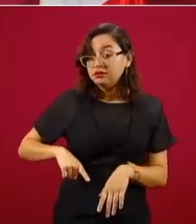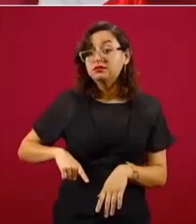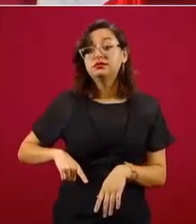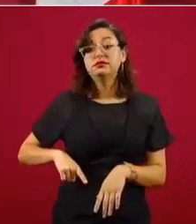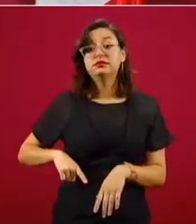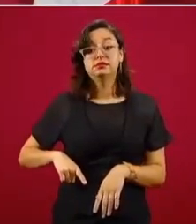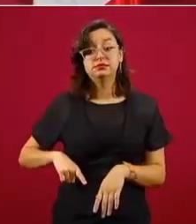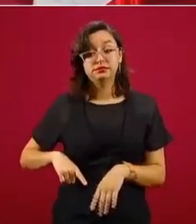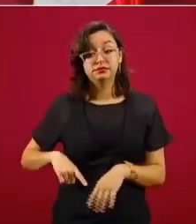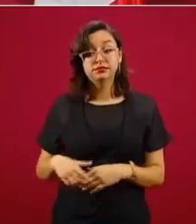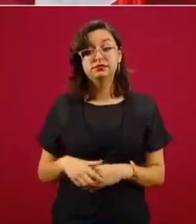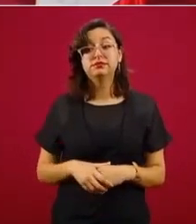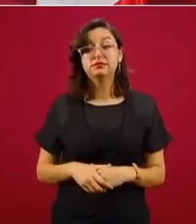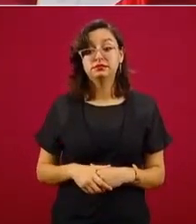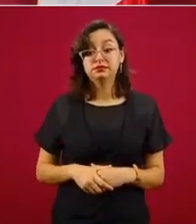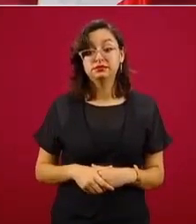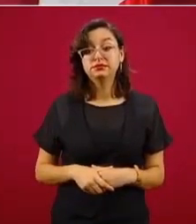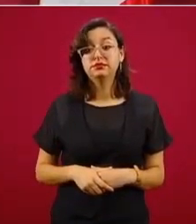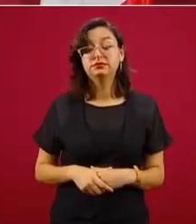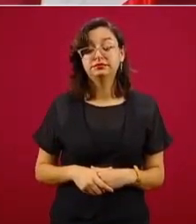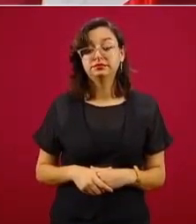de